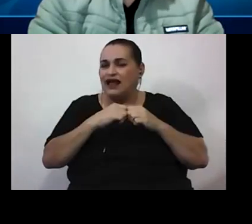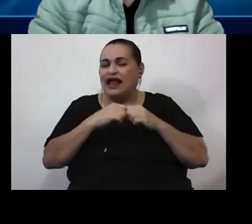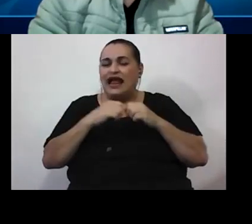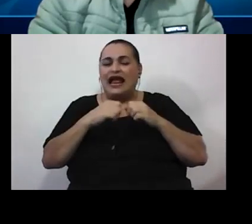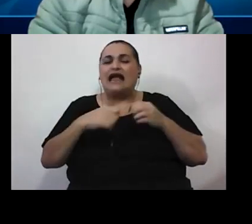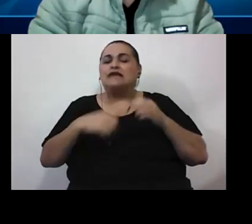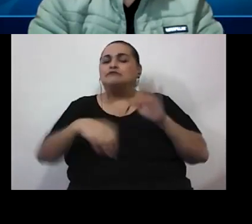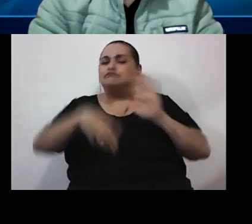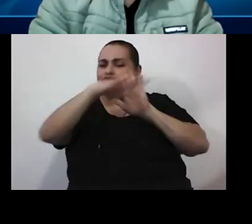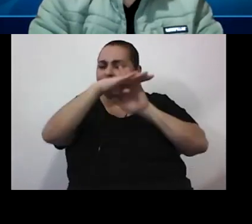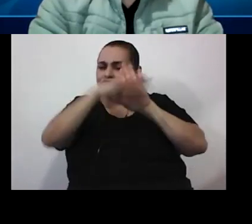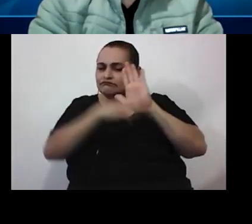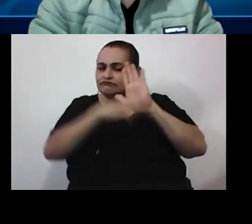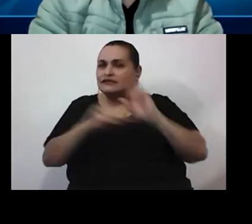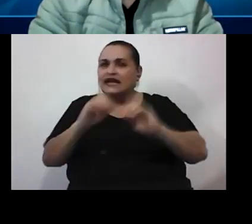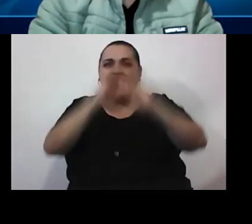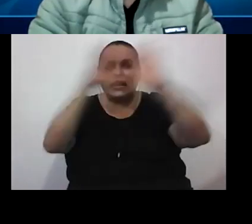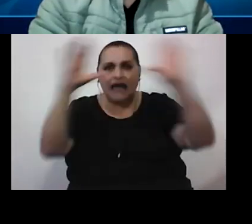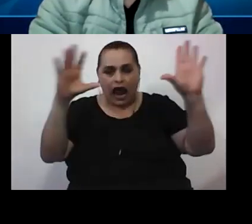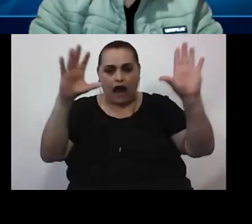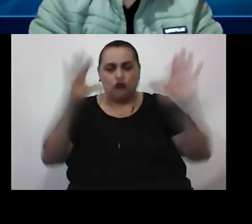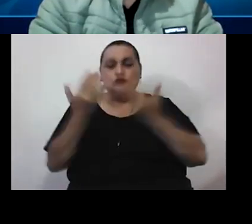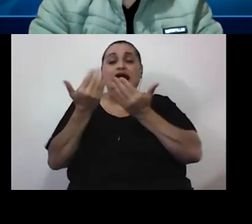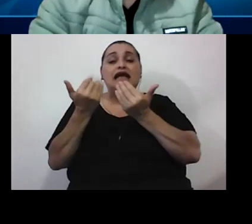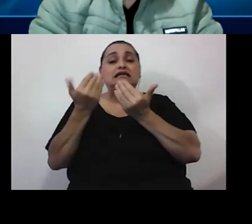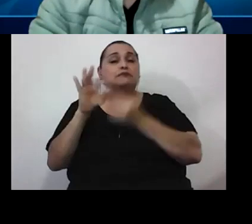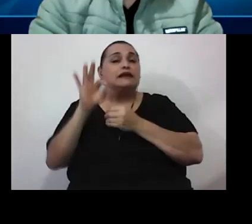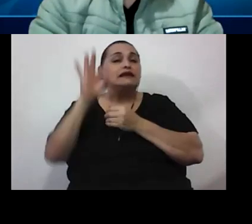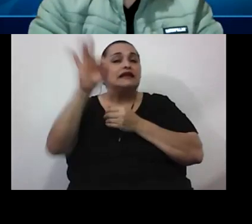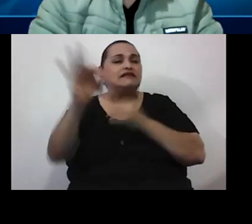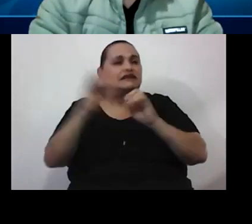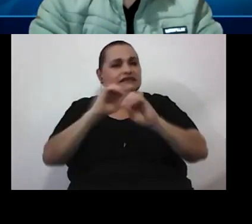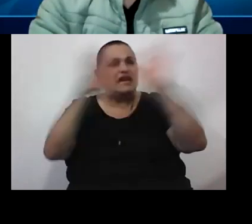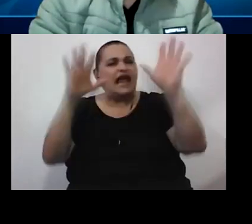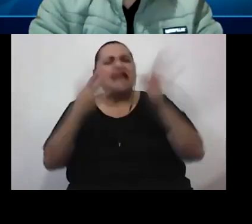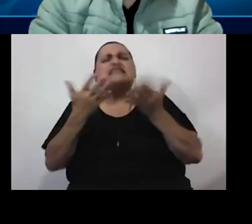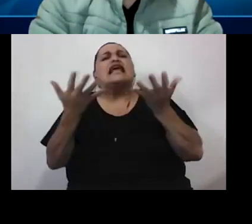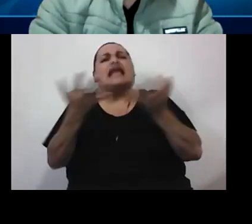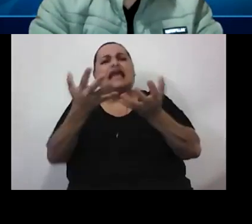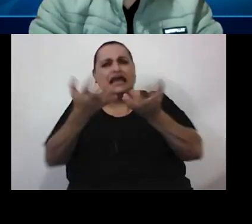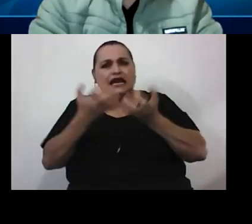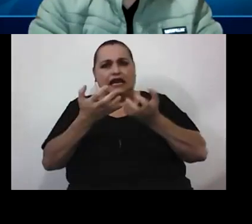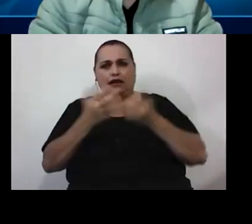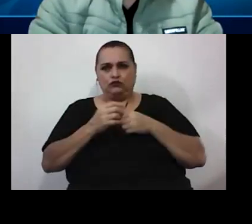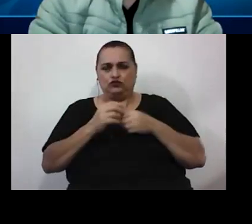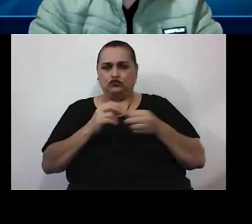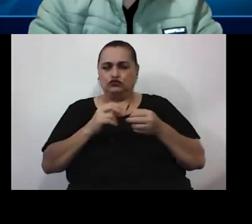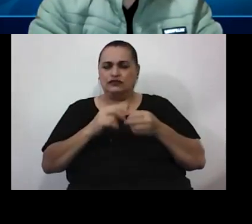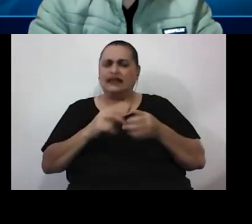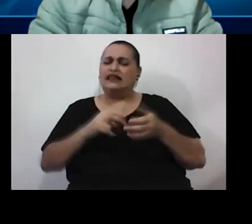claros, tener expectativas claras, qué es lo que esperamos, definir claramente el